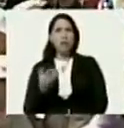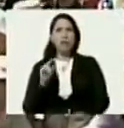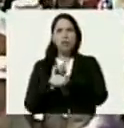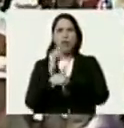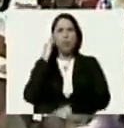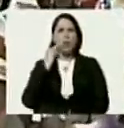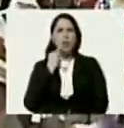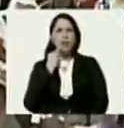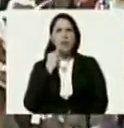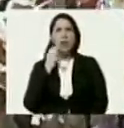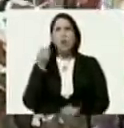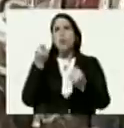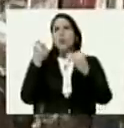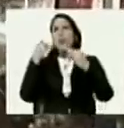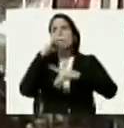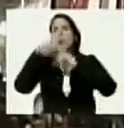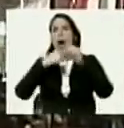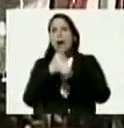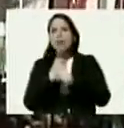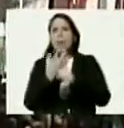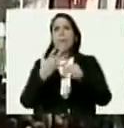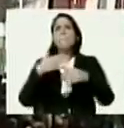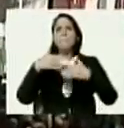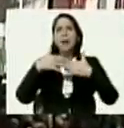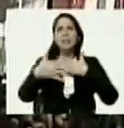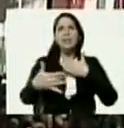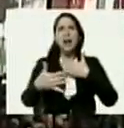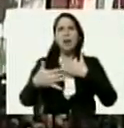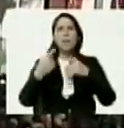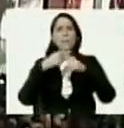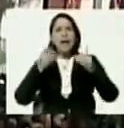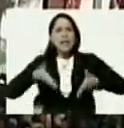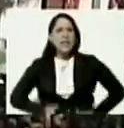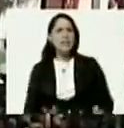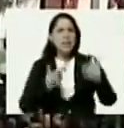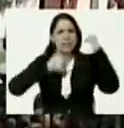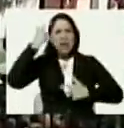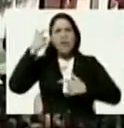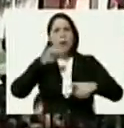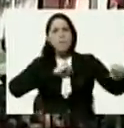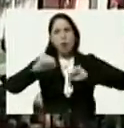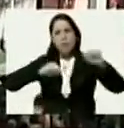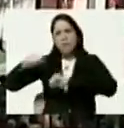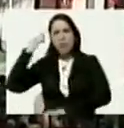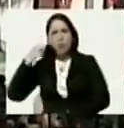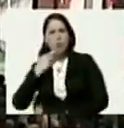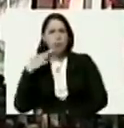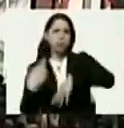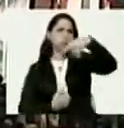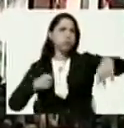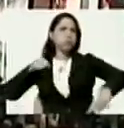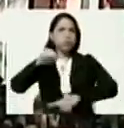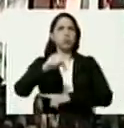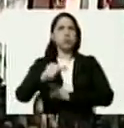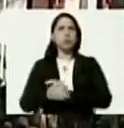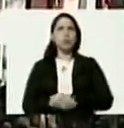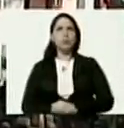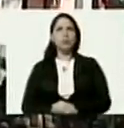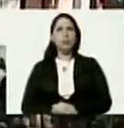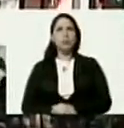¿cuántos años pasaron para que surgiera un Hugo Chávez y un movimiento bolivariano revolucionario 200?